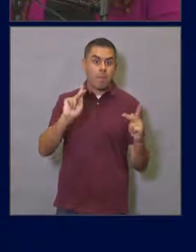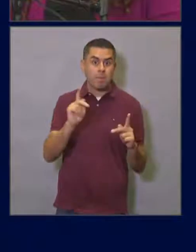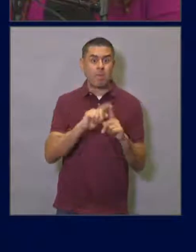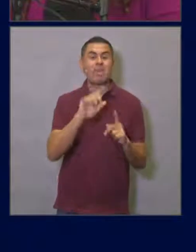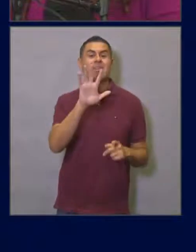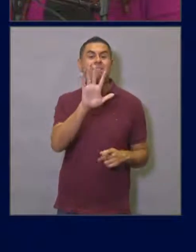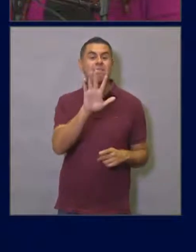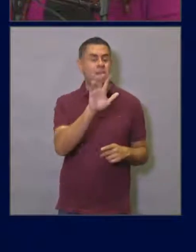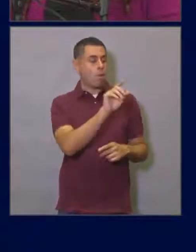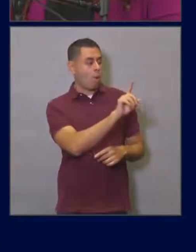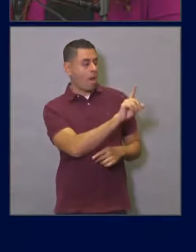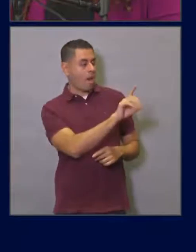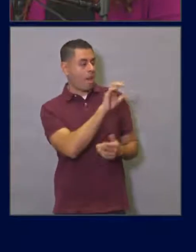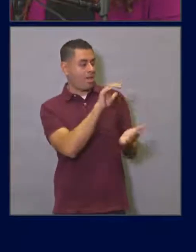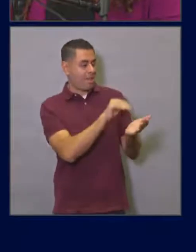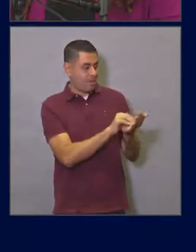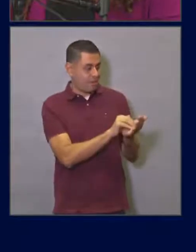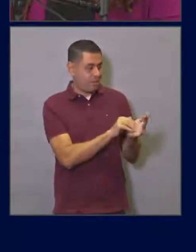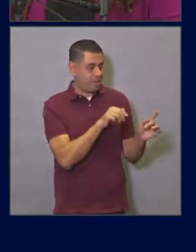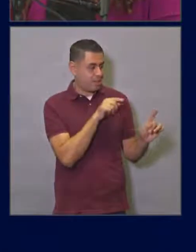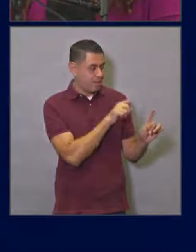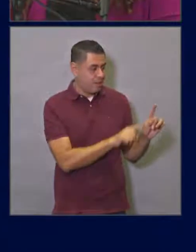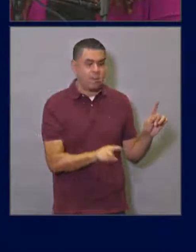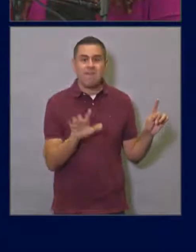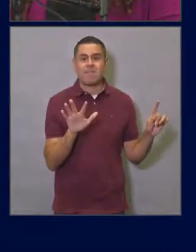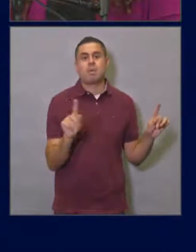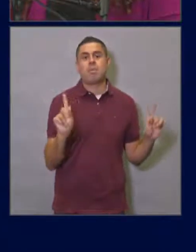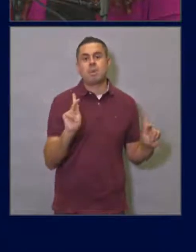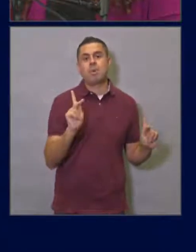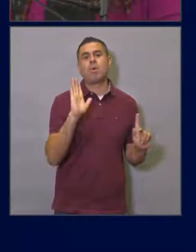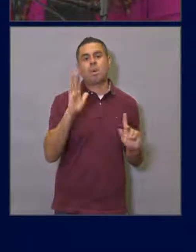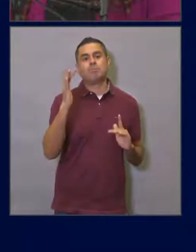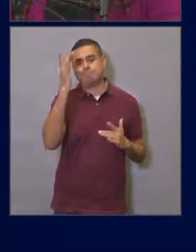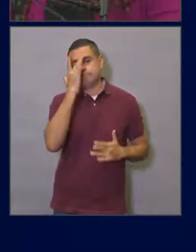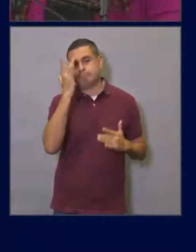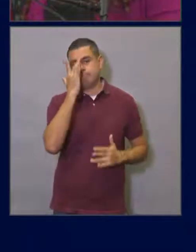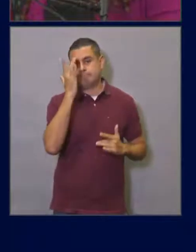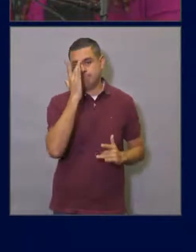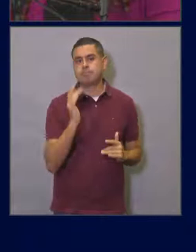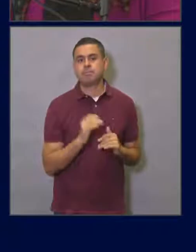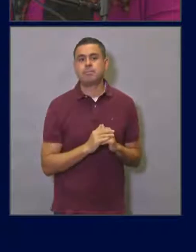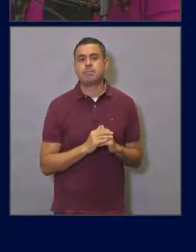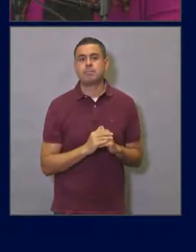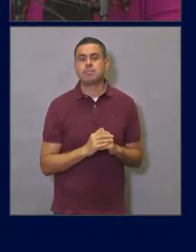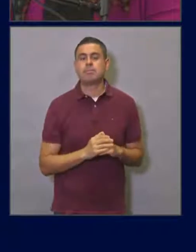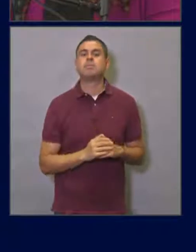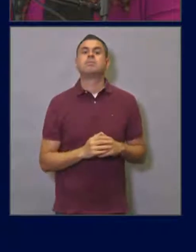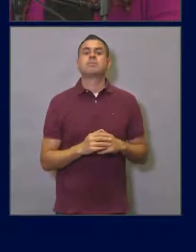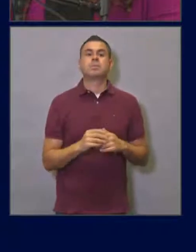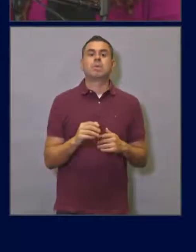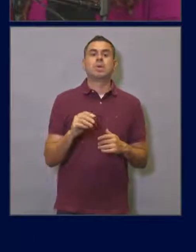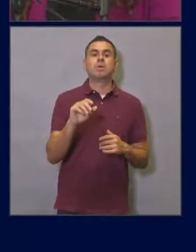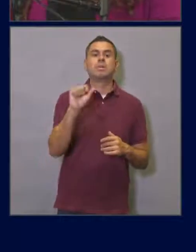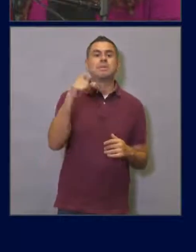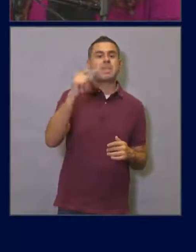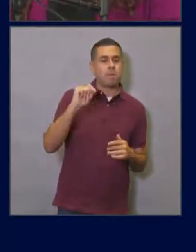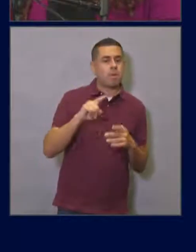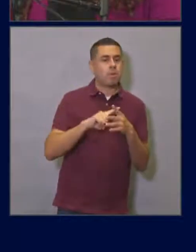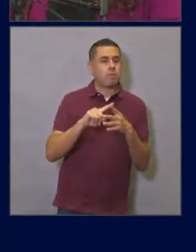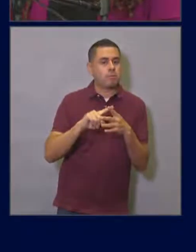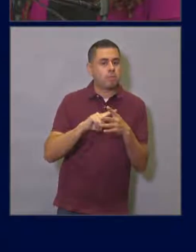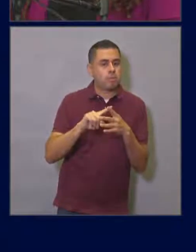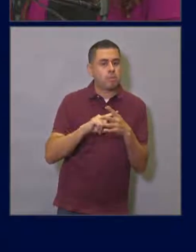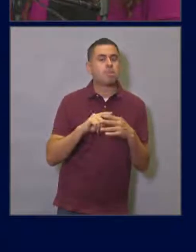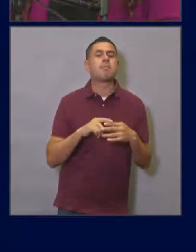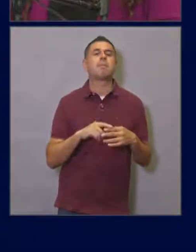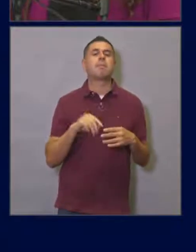51 casos por cada 100,000 personas. Se trata de un aumento de la tasa de principios de septiembre a alrededor de 40